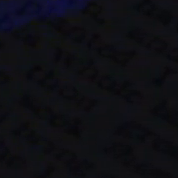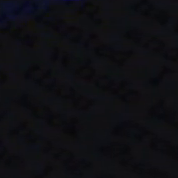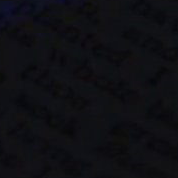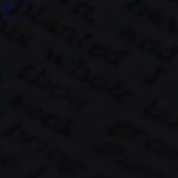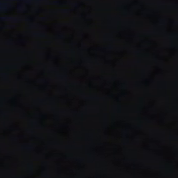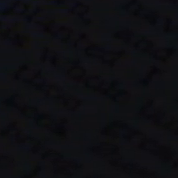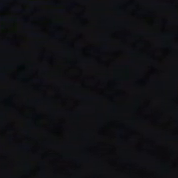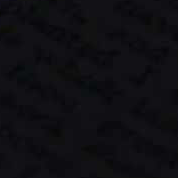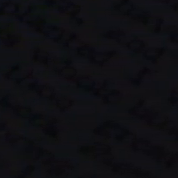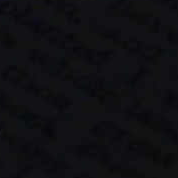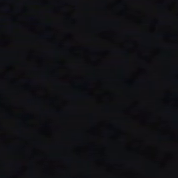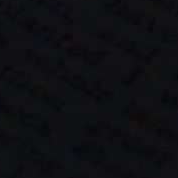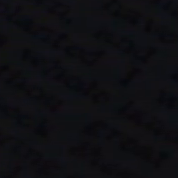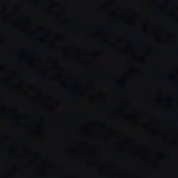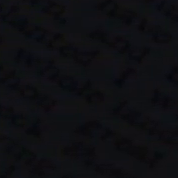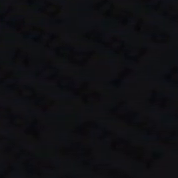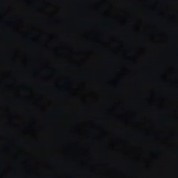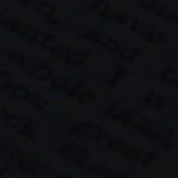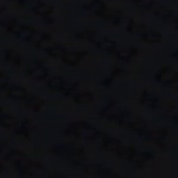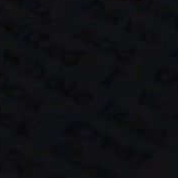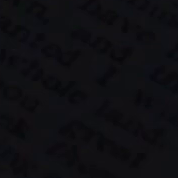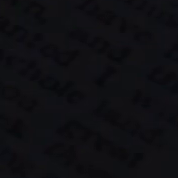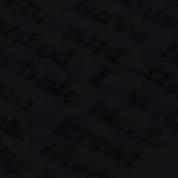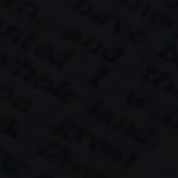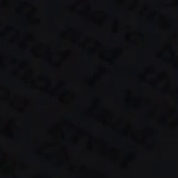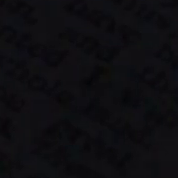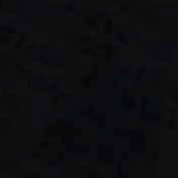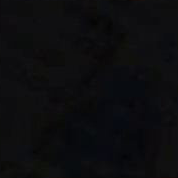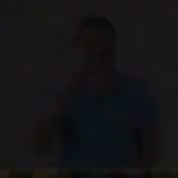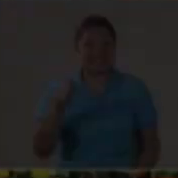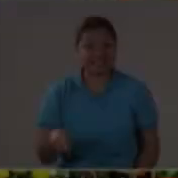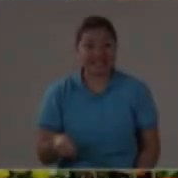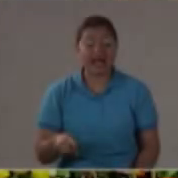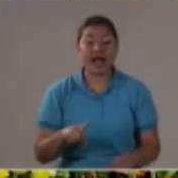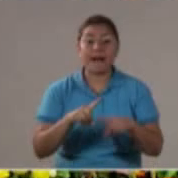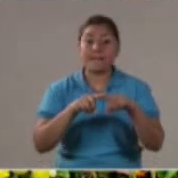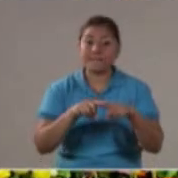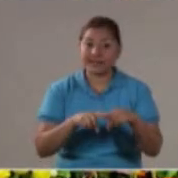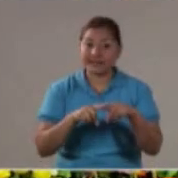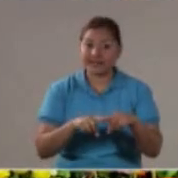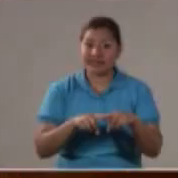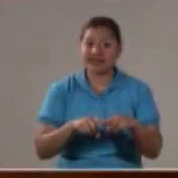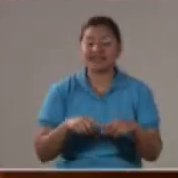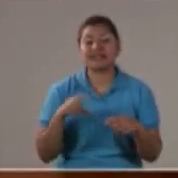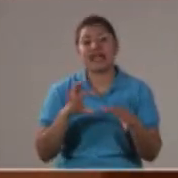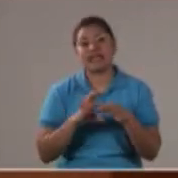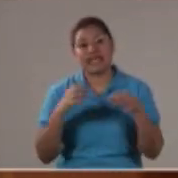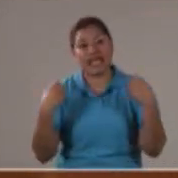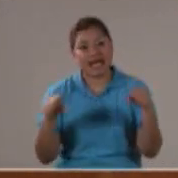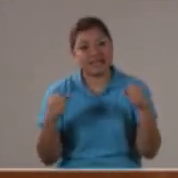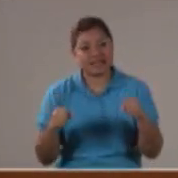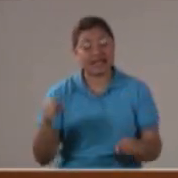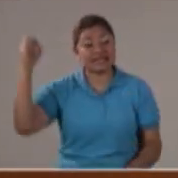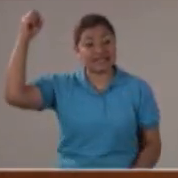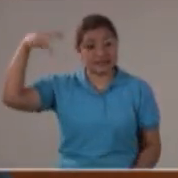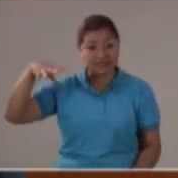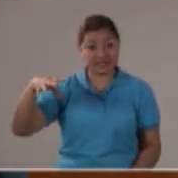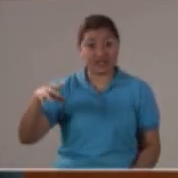efectivas, pero que están ahí pendientes sobre nosotros. Esas bendiciones necesitan